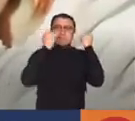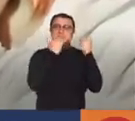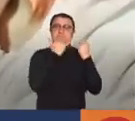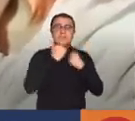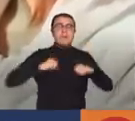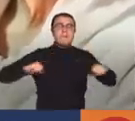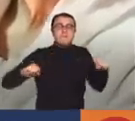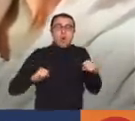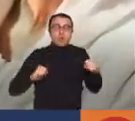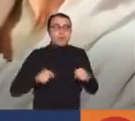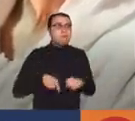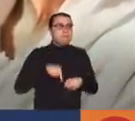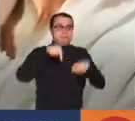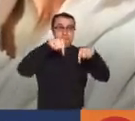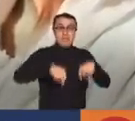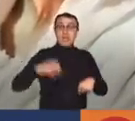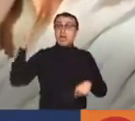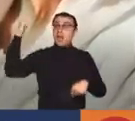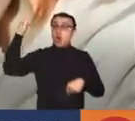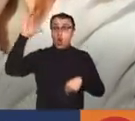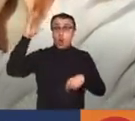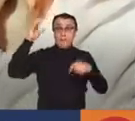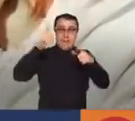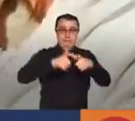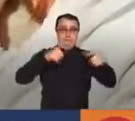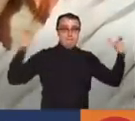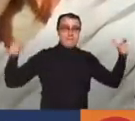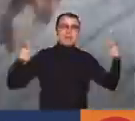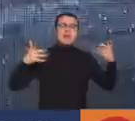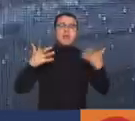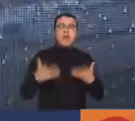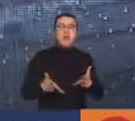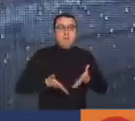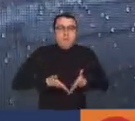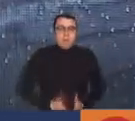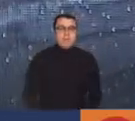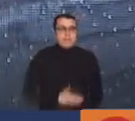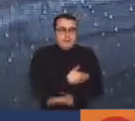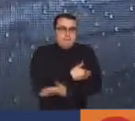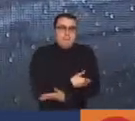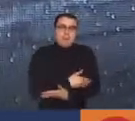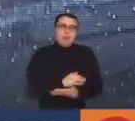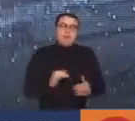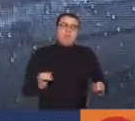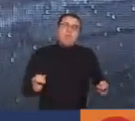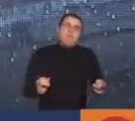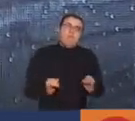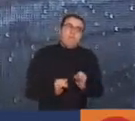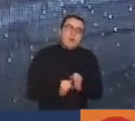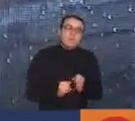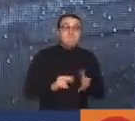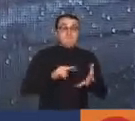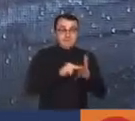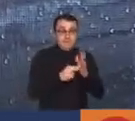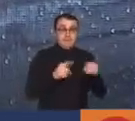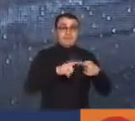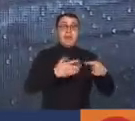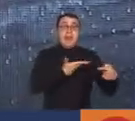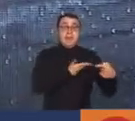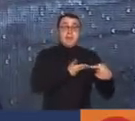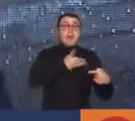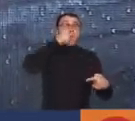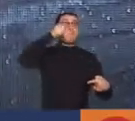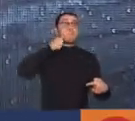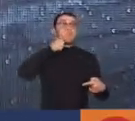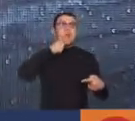las más altas tasas en Colombia de bajo peso al nacer de los niños, que significa desnutrición de la mamá,